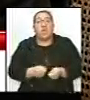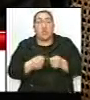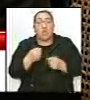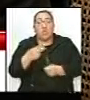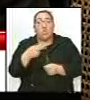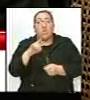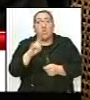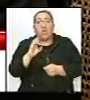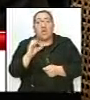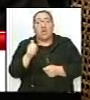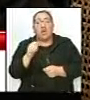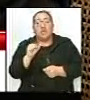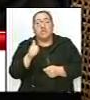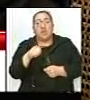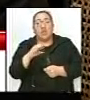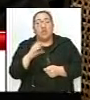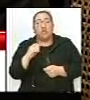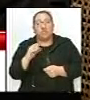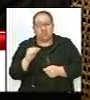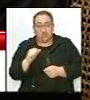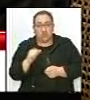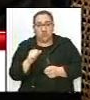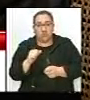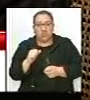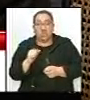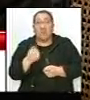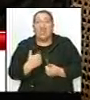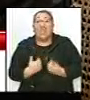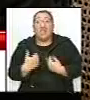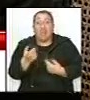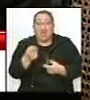la provincia de Huancasancos tiene